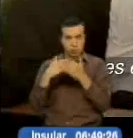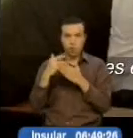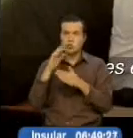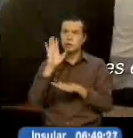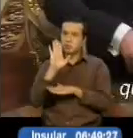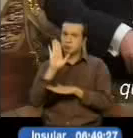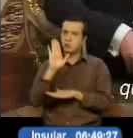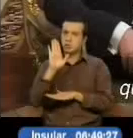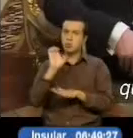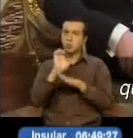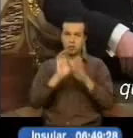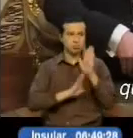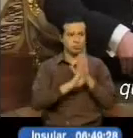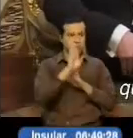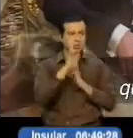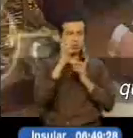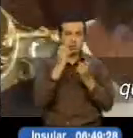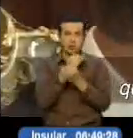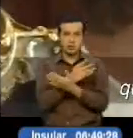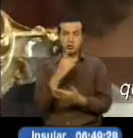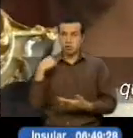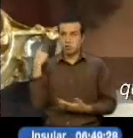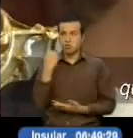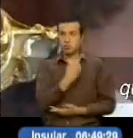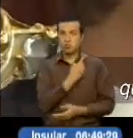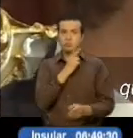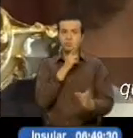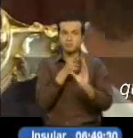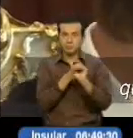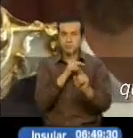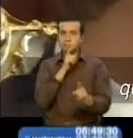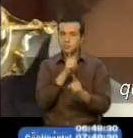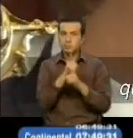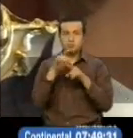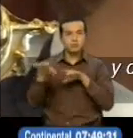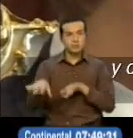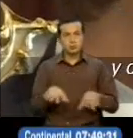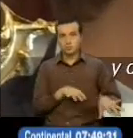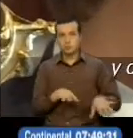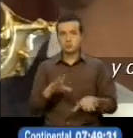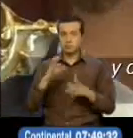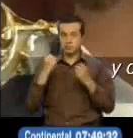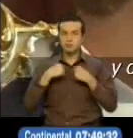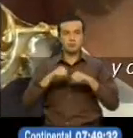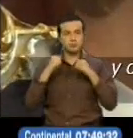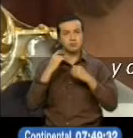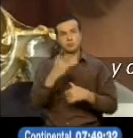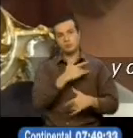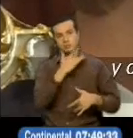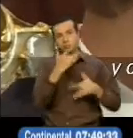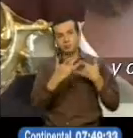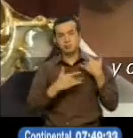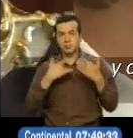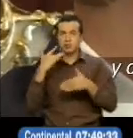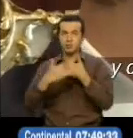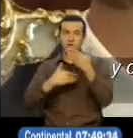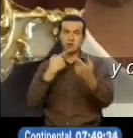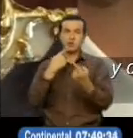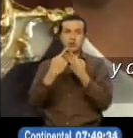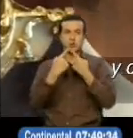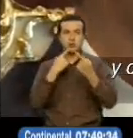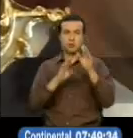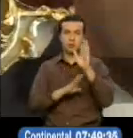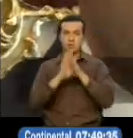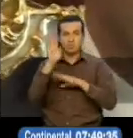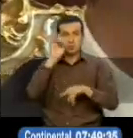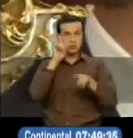adelante este país. Quiero ratificarle hoy que nosotros vamos a participar activamente y con mucha ilusión de ese proceso de diálogo y de construcción